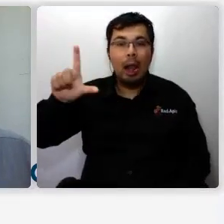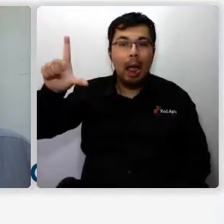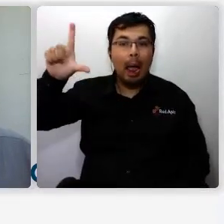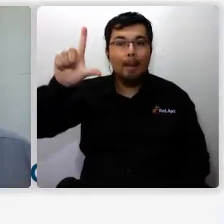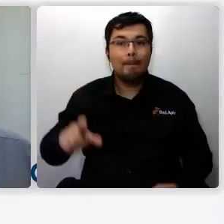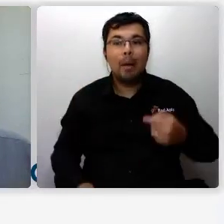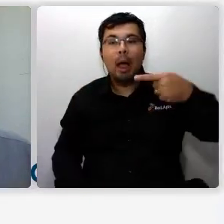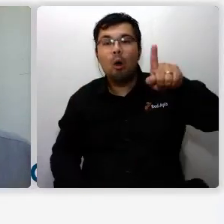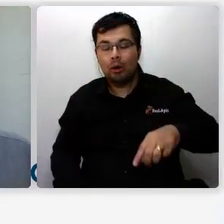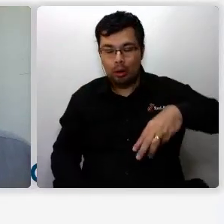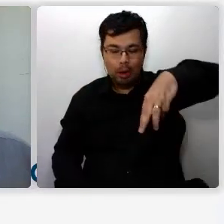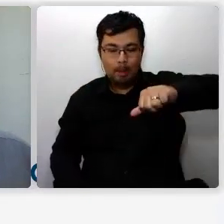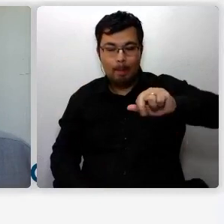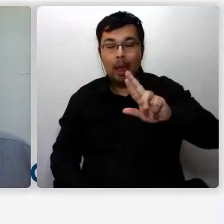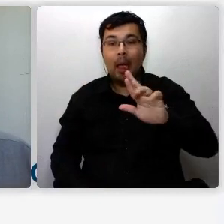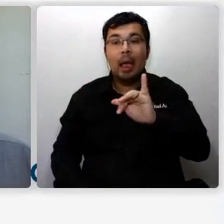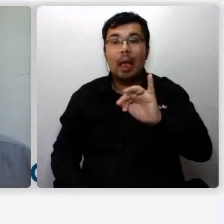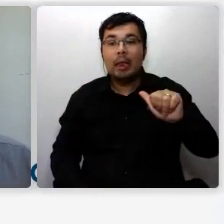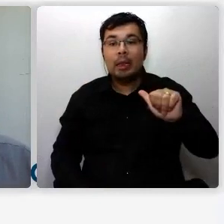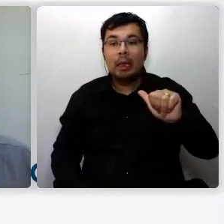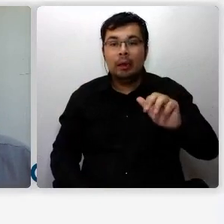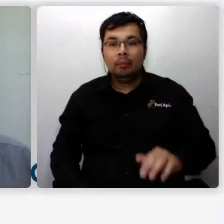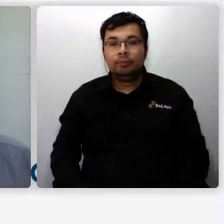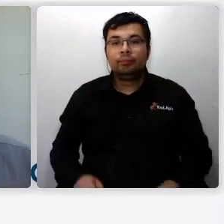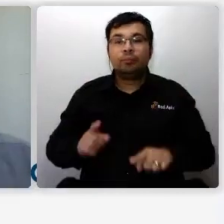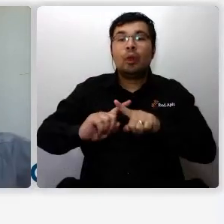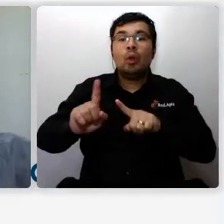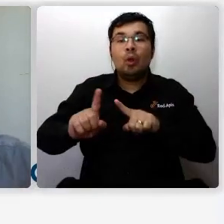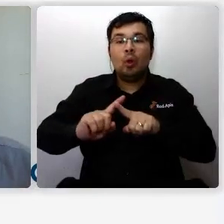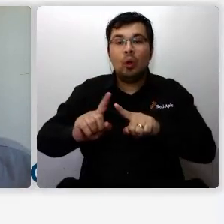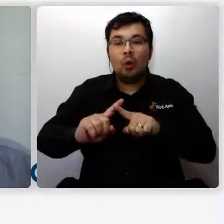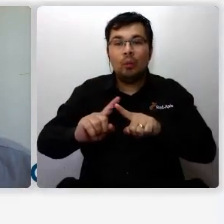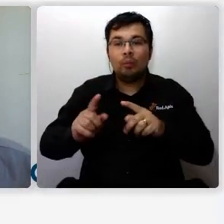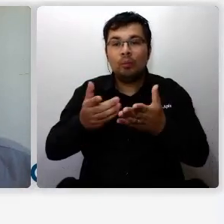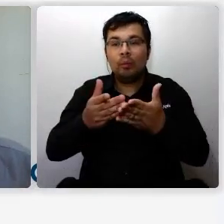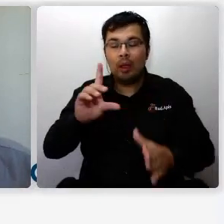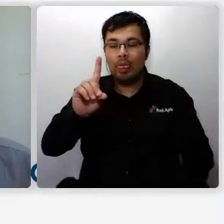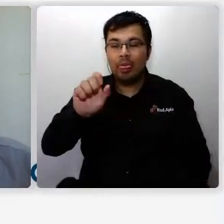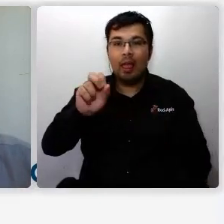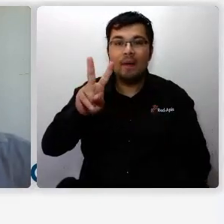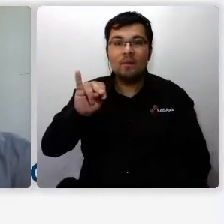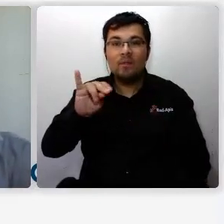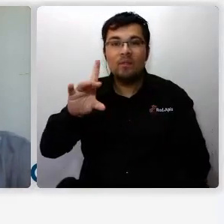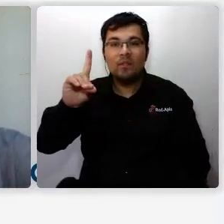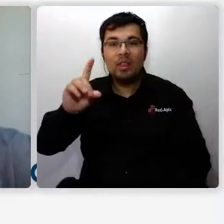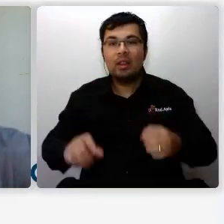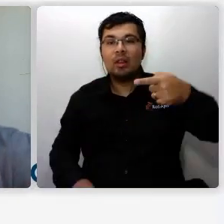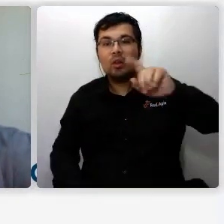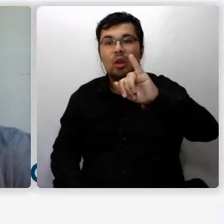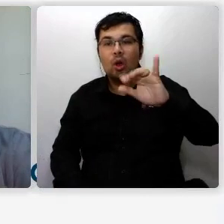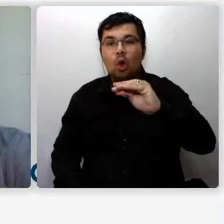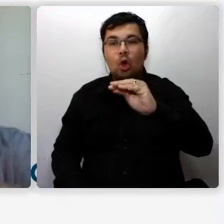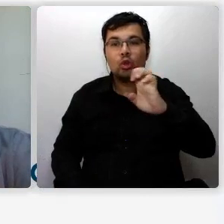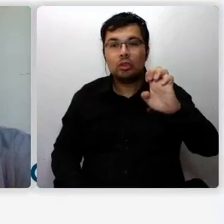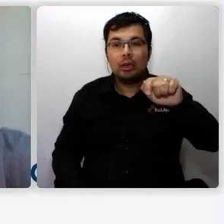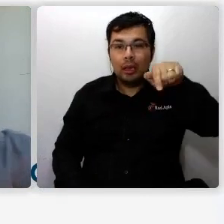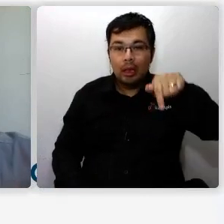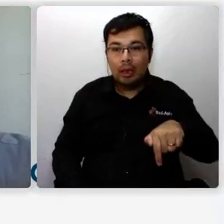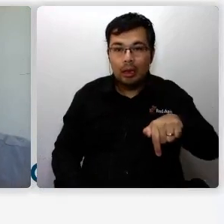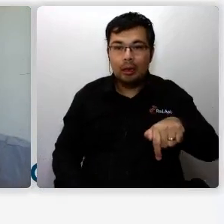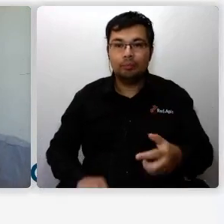Florinda Colmenares. David Contreras, buenos días y una excelente semana para ti también, David. Gracias por estar ahí. José Rojas, desde Cerrillo, acá en la